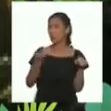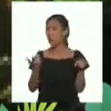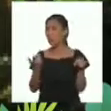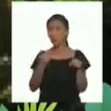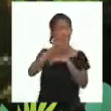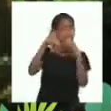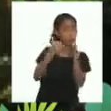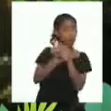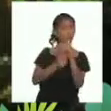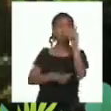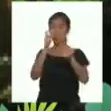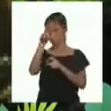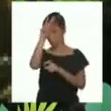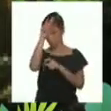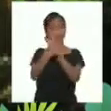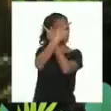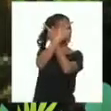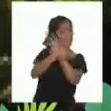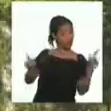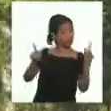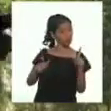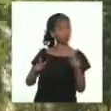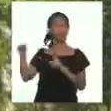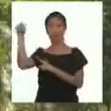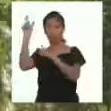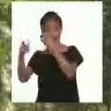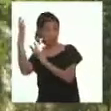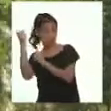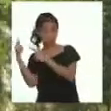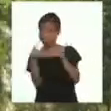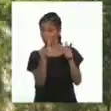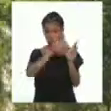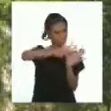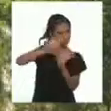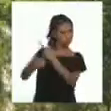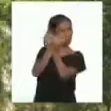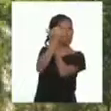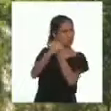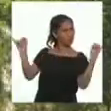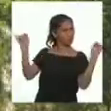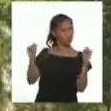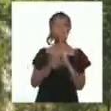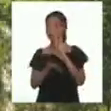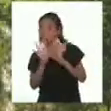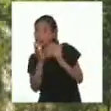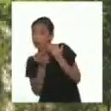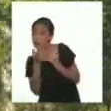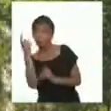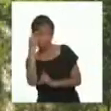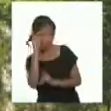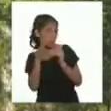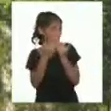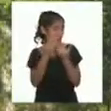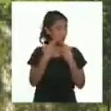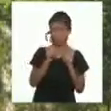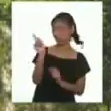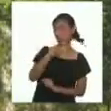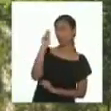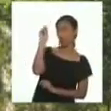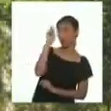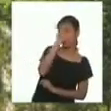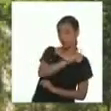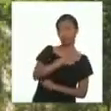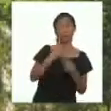momento cuando nos liberamos de los españoles. Suena fácil, pero es complejo, linda. Y no nos